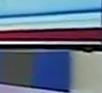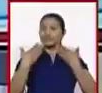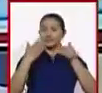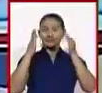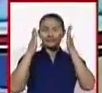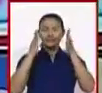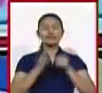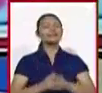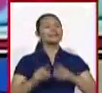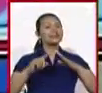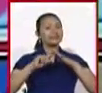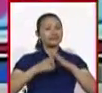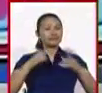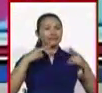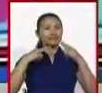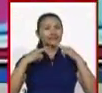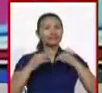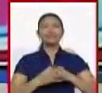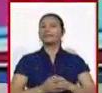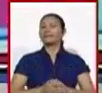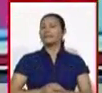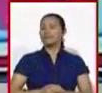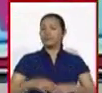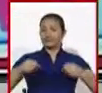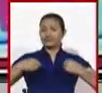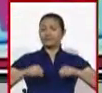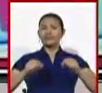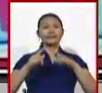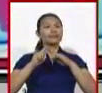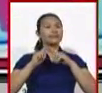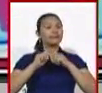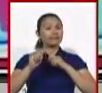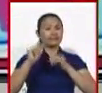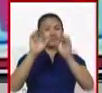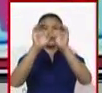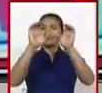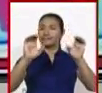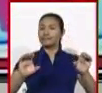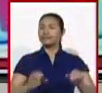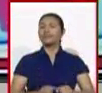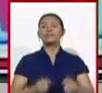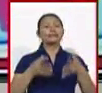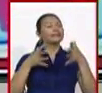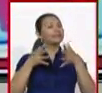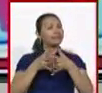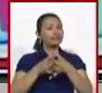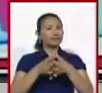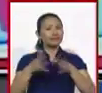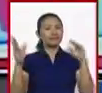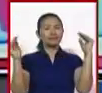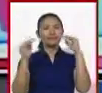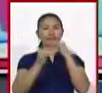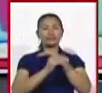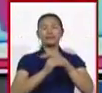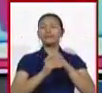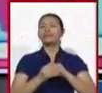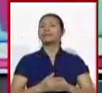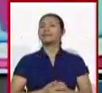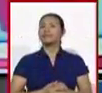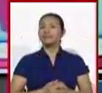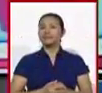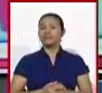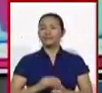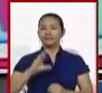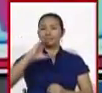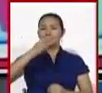Gracias por su atención. Comenzamos la información para contarles que los mototaxistas del municipio de Cotoca instalaron un bloqueo en la carretera que une